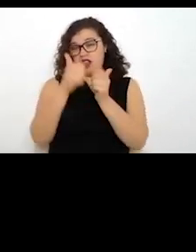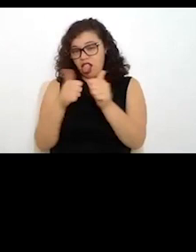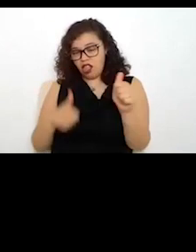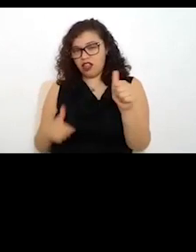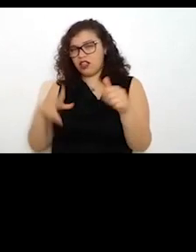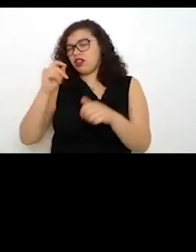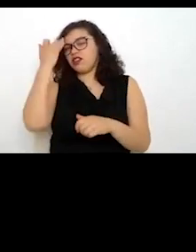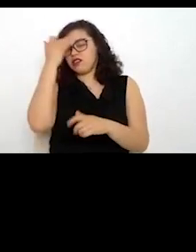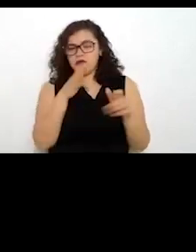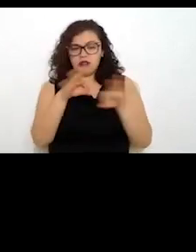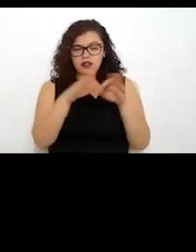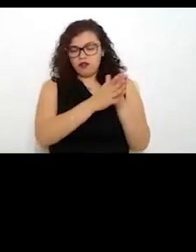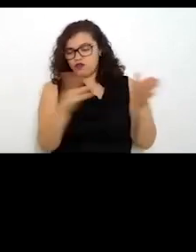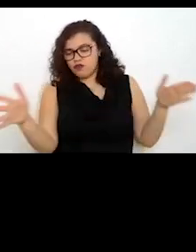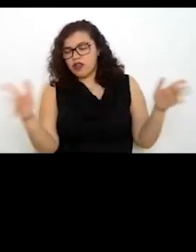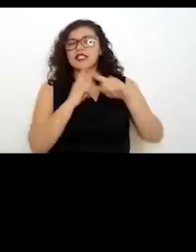sigue computando.